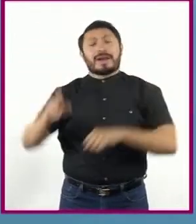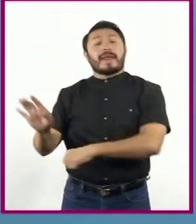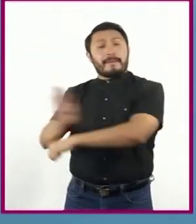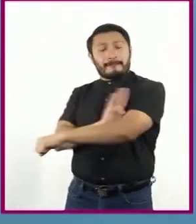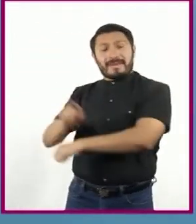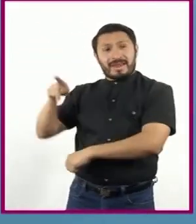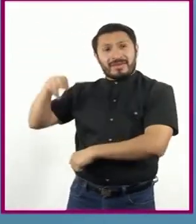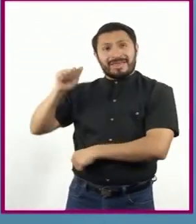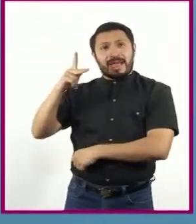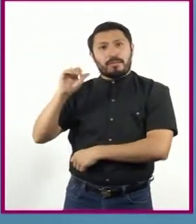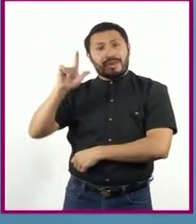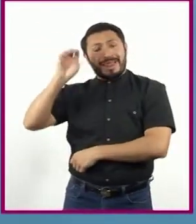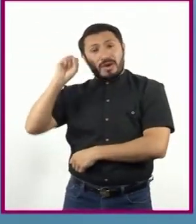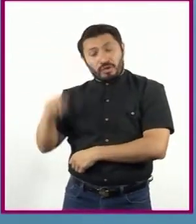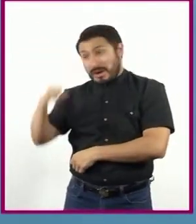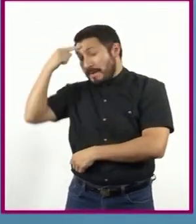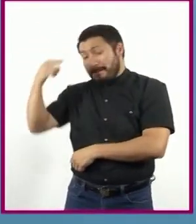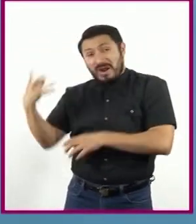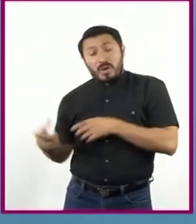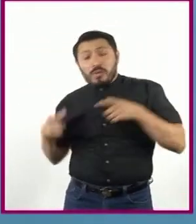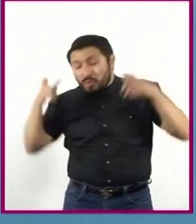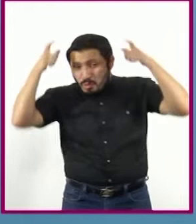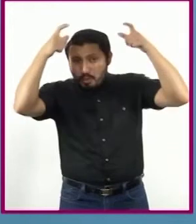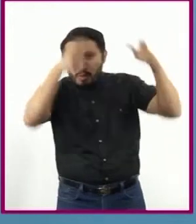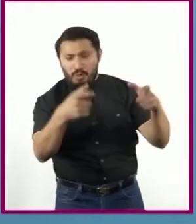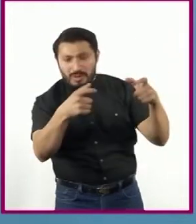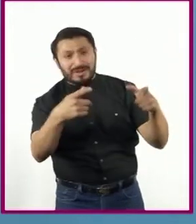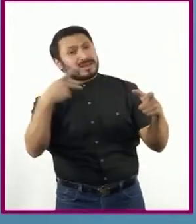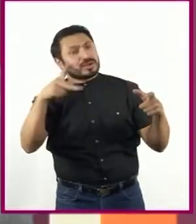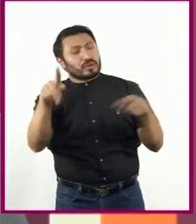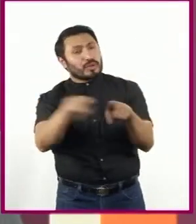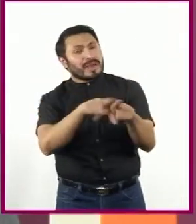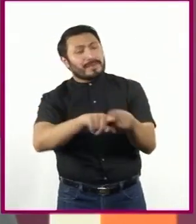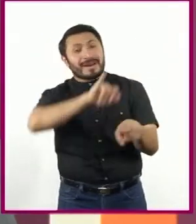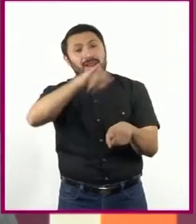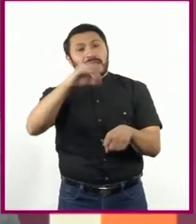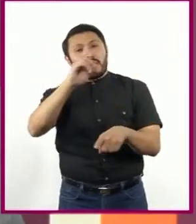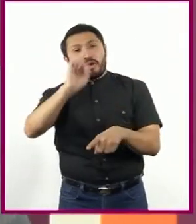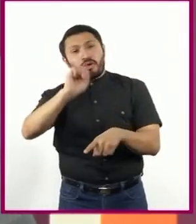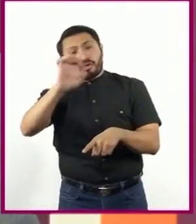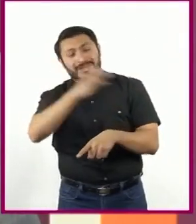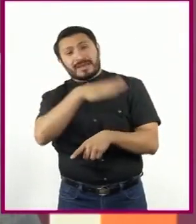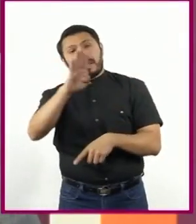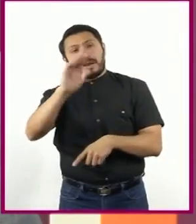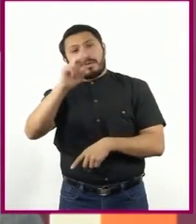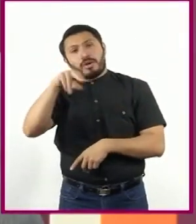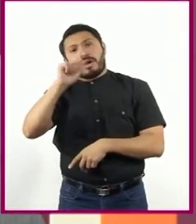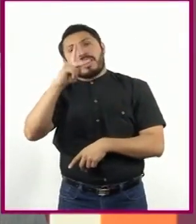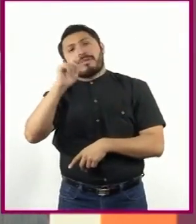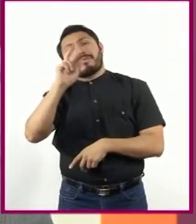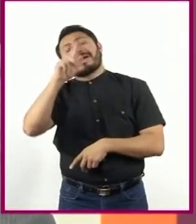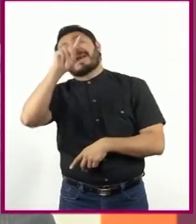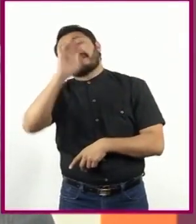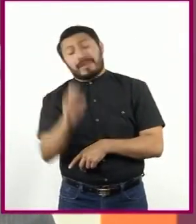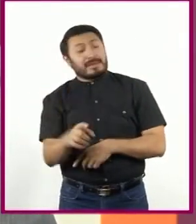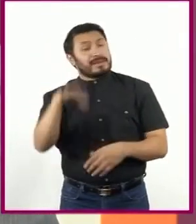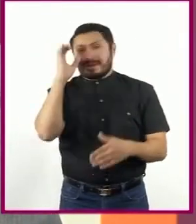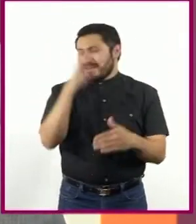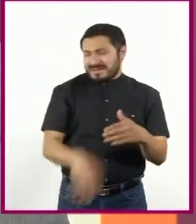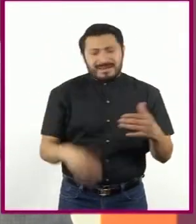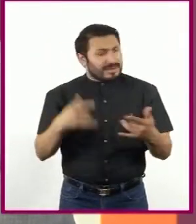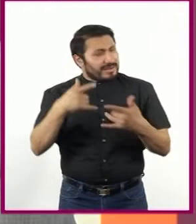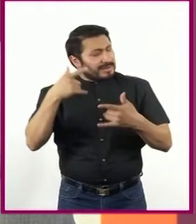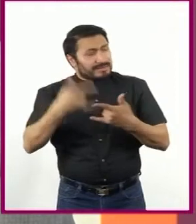la impusiera en la testa de su hermano José Bonaparte. Concluida la forzosa sucesión, el